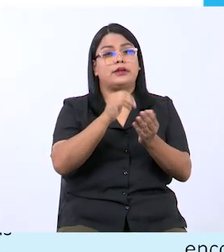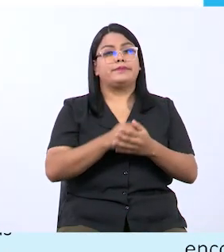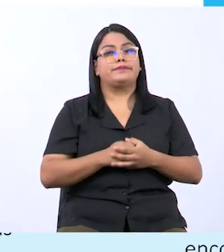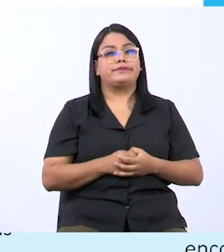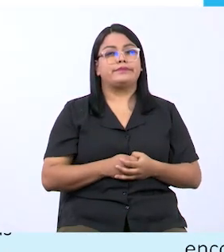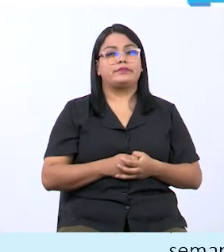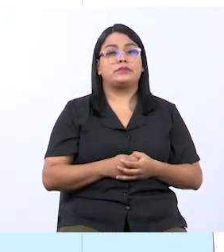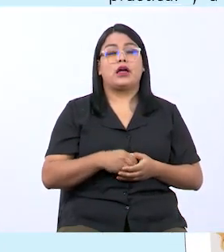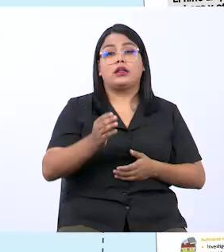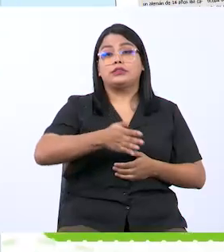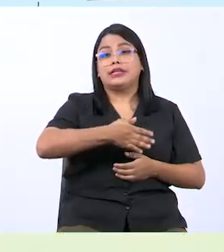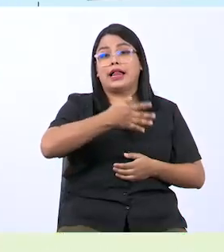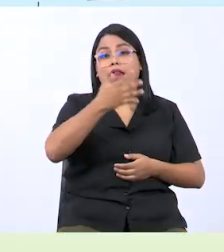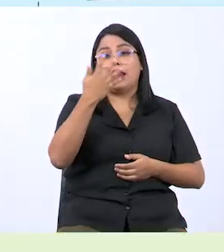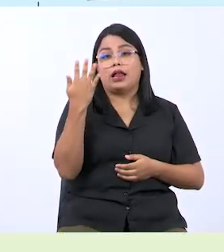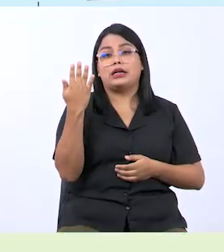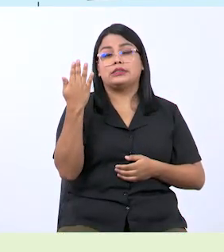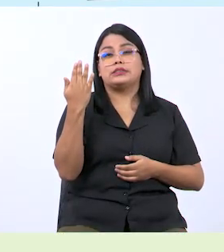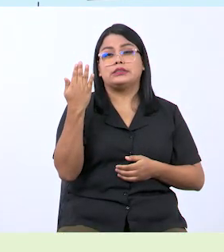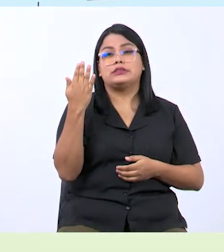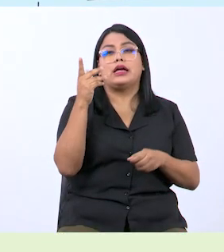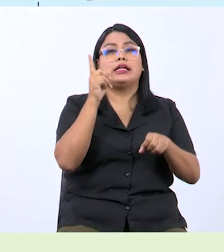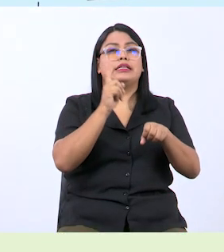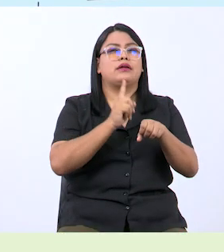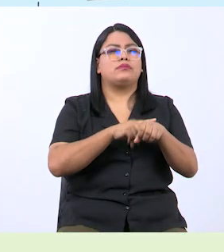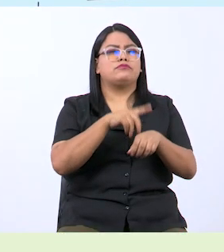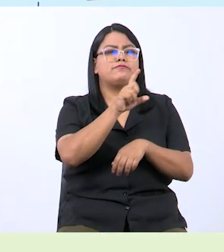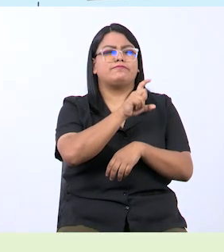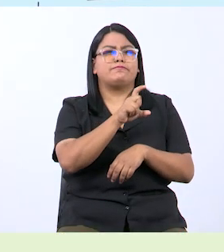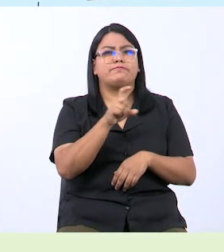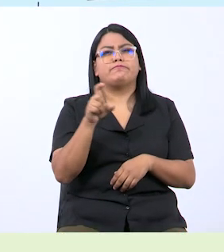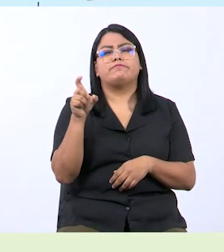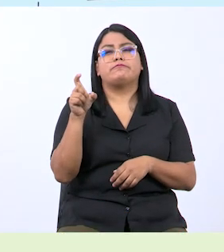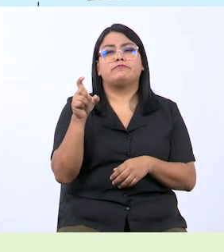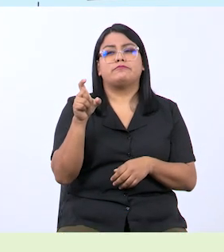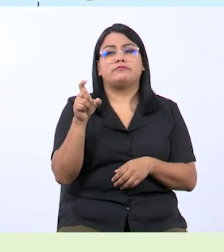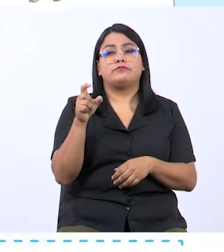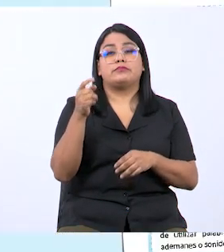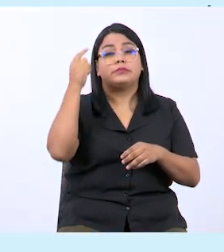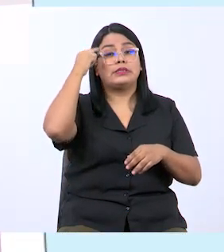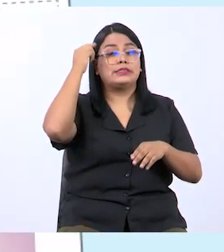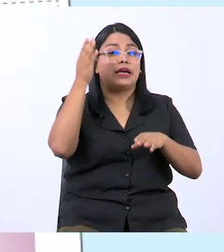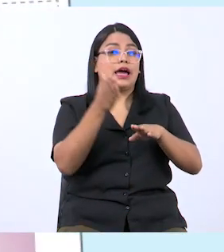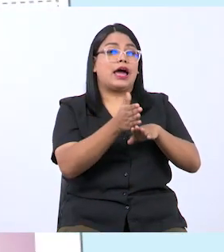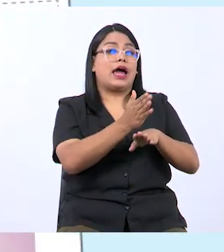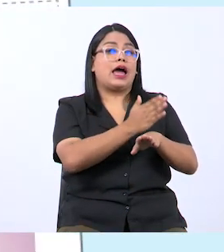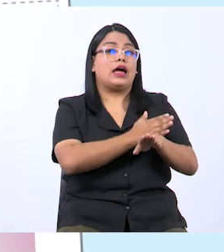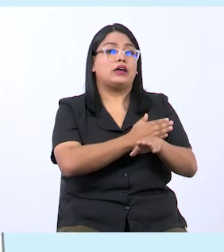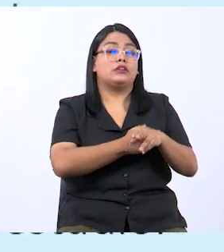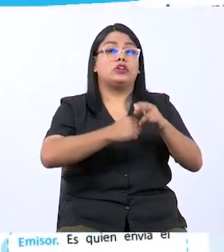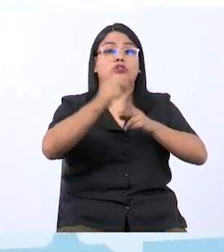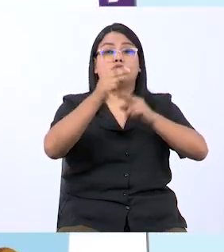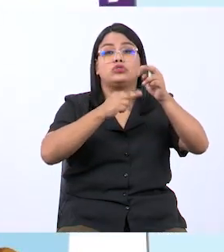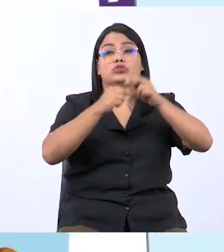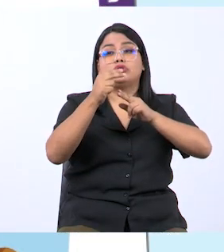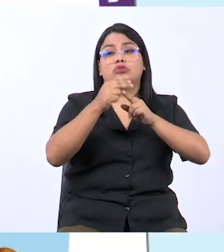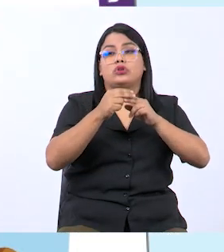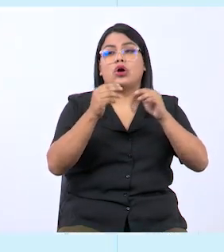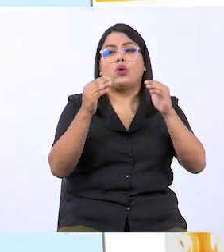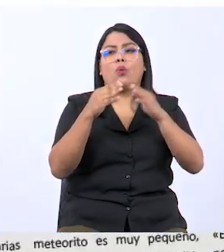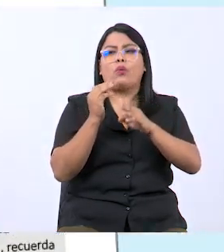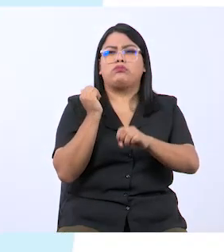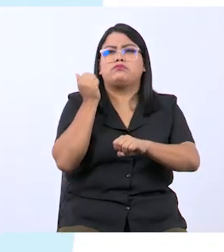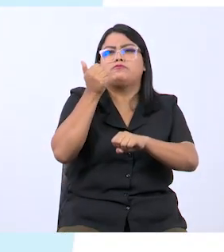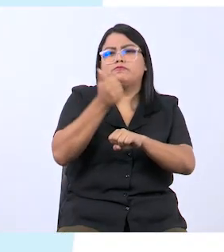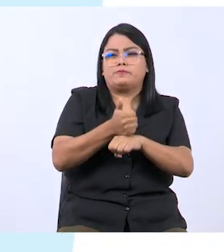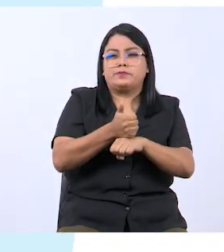unidad. Celeste, para los momentos de la semana que son anticipación, construcción